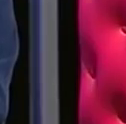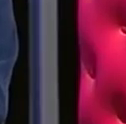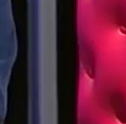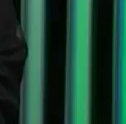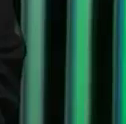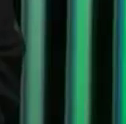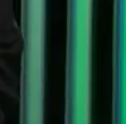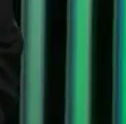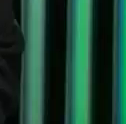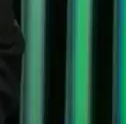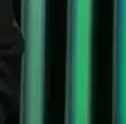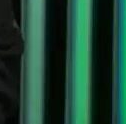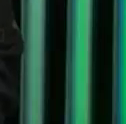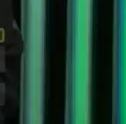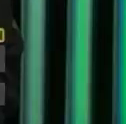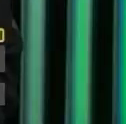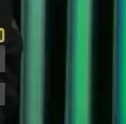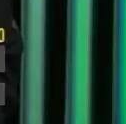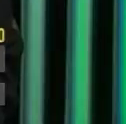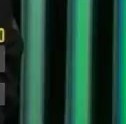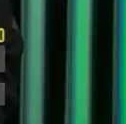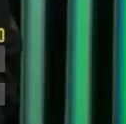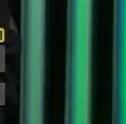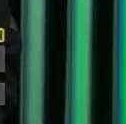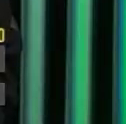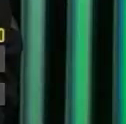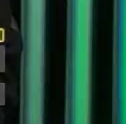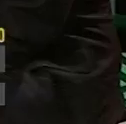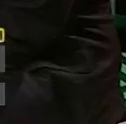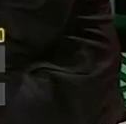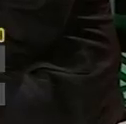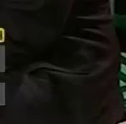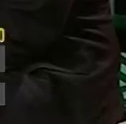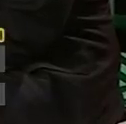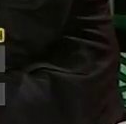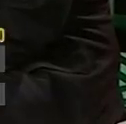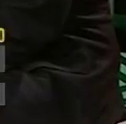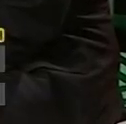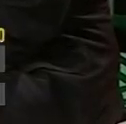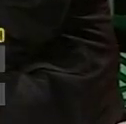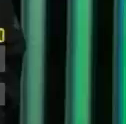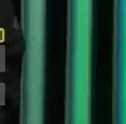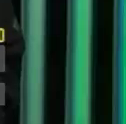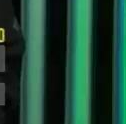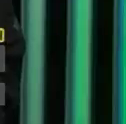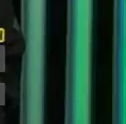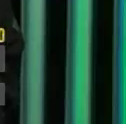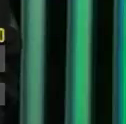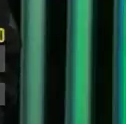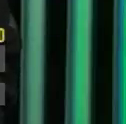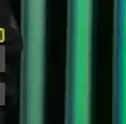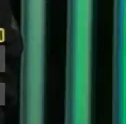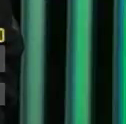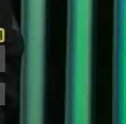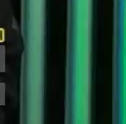¿No? Claro, pero el 2002 fue anterior a eso y fue en Pachamama. Hubieron 12 ediciones en Pachamama. Uh-huh. Creo que